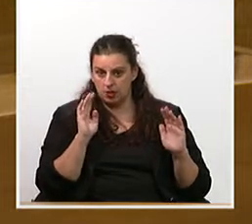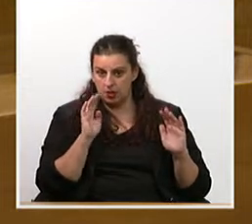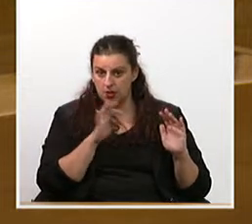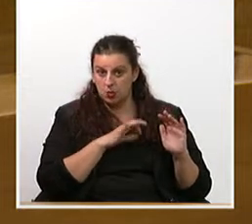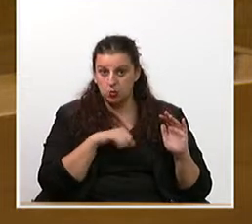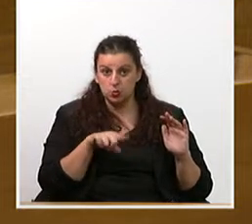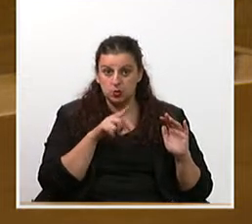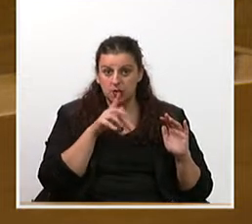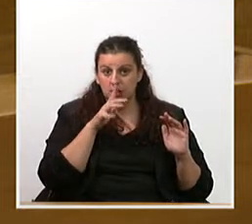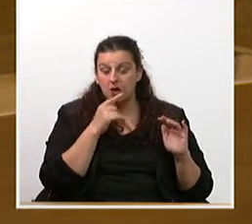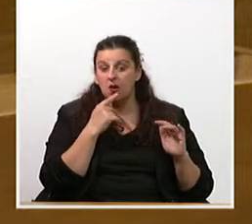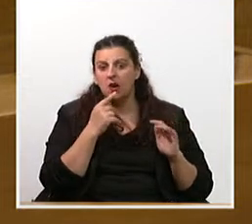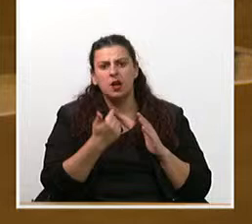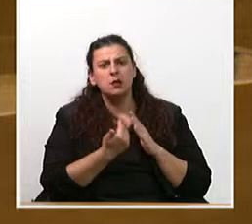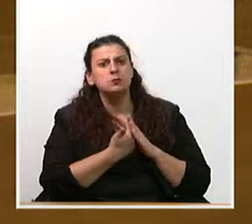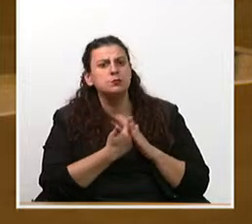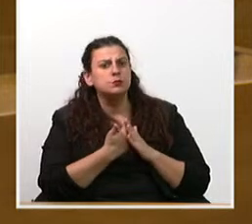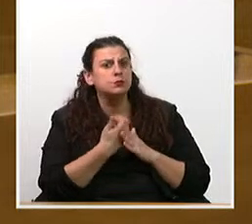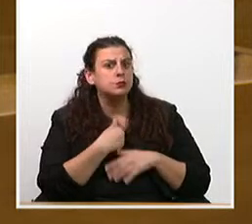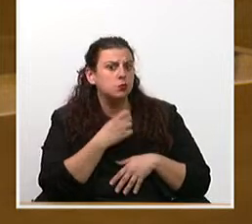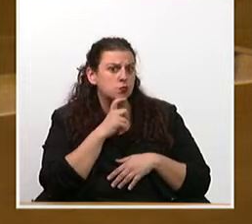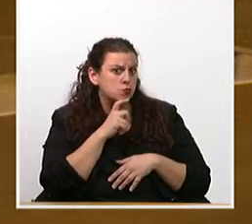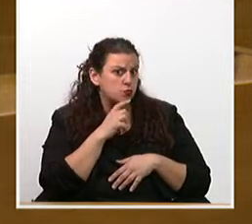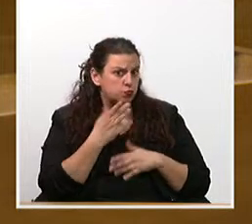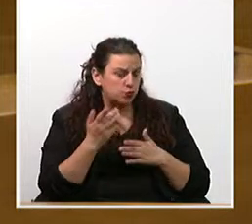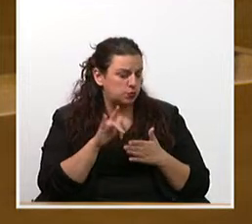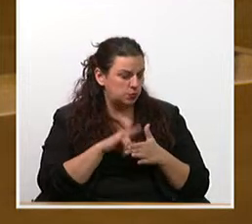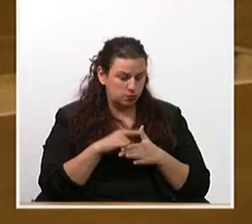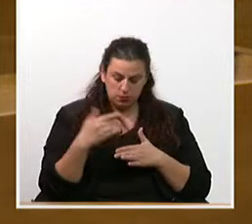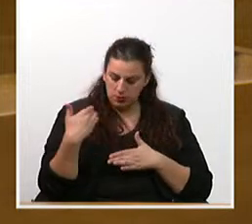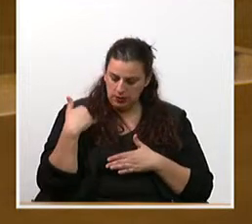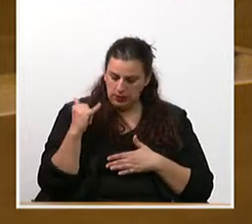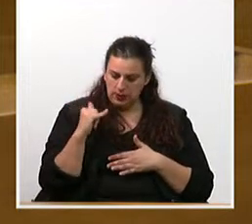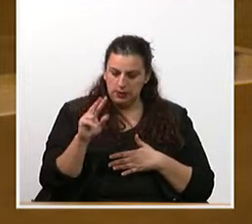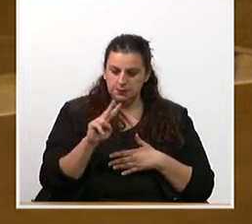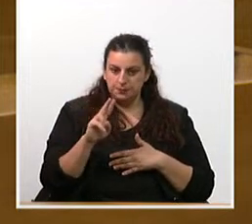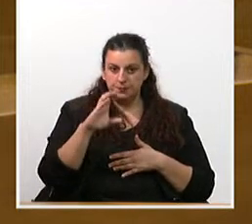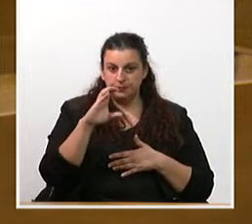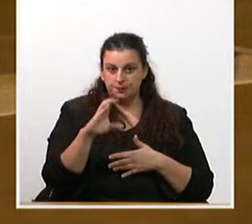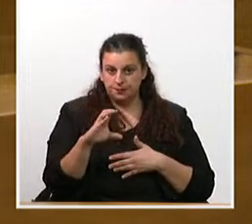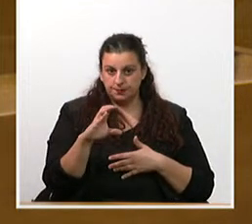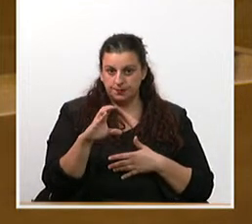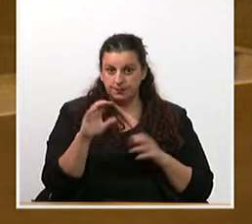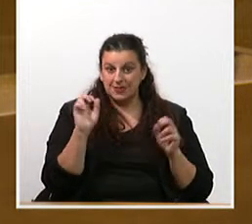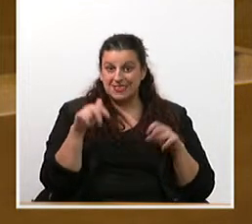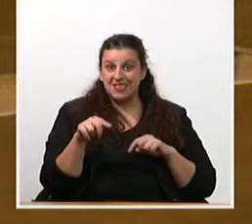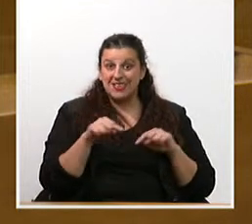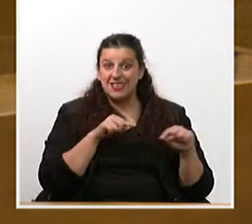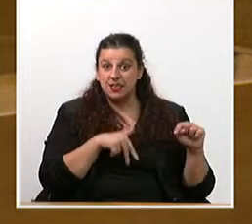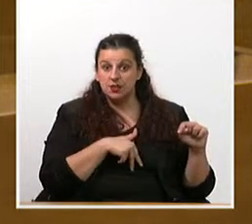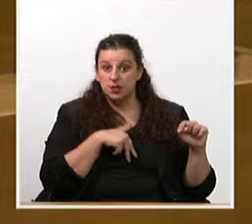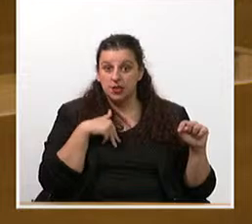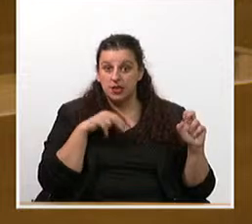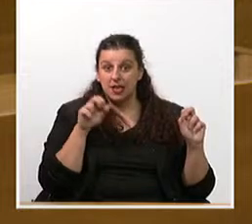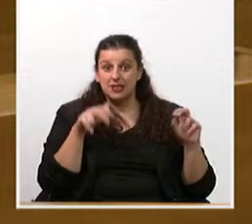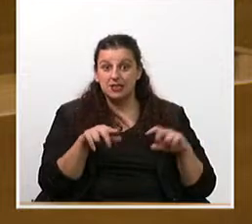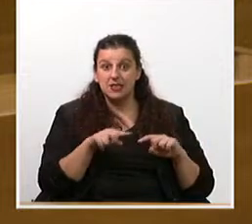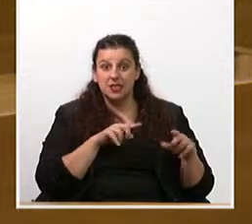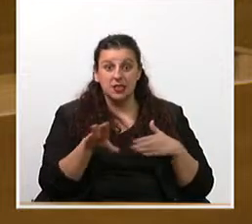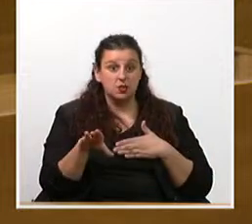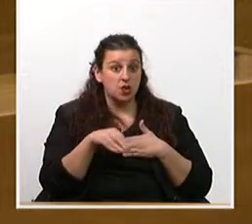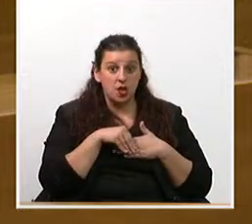no expli de es posible que el Direct general y